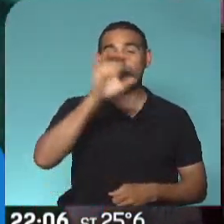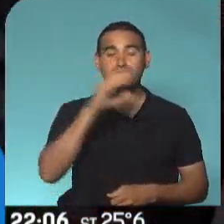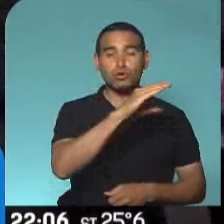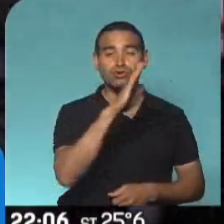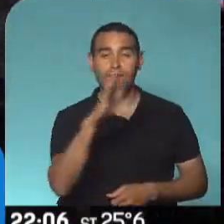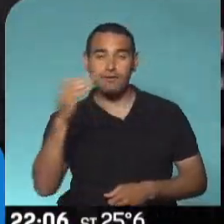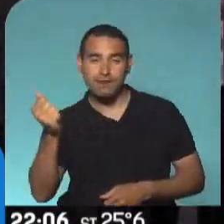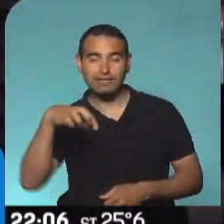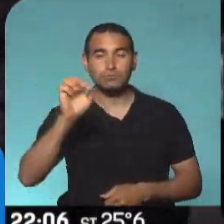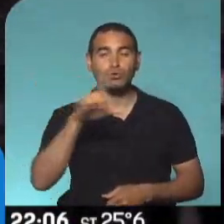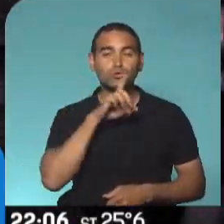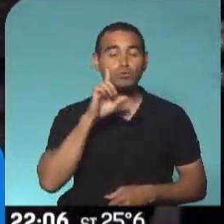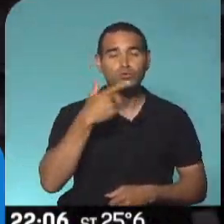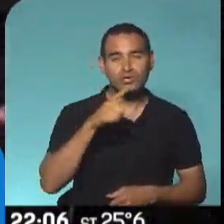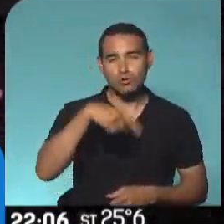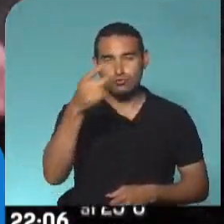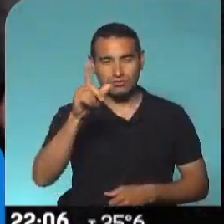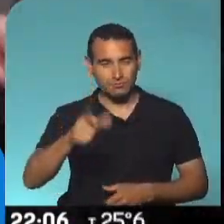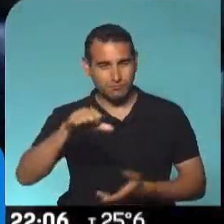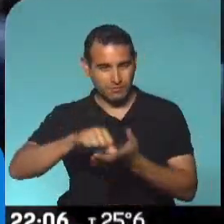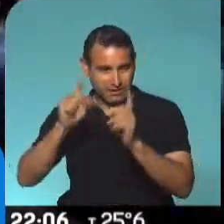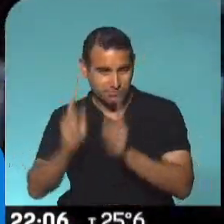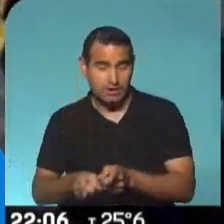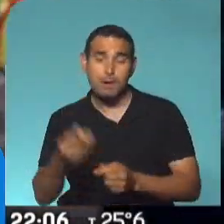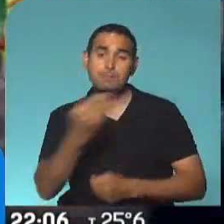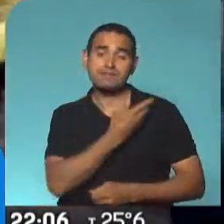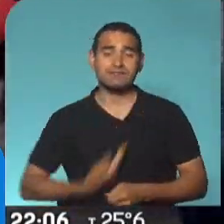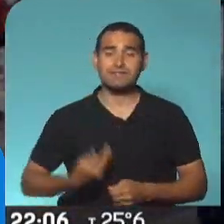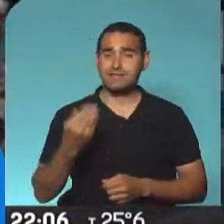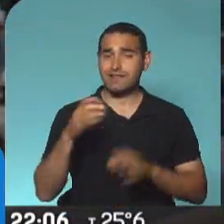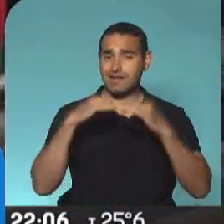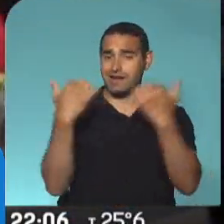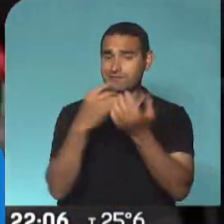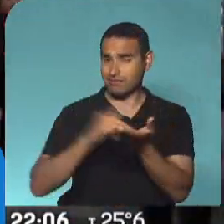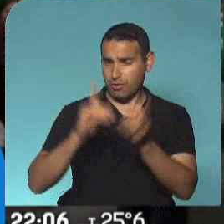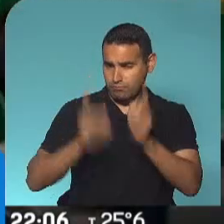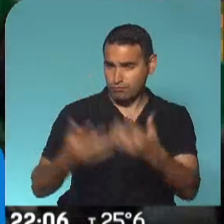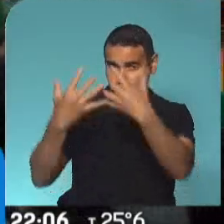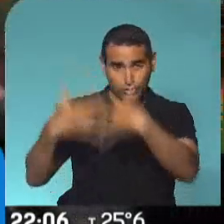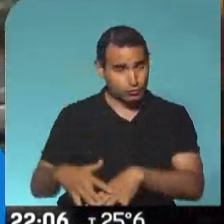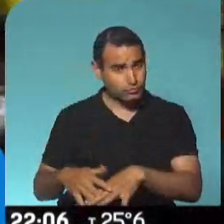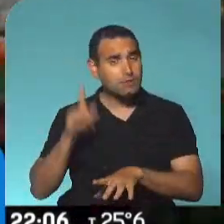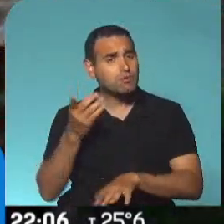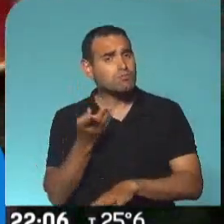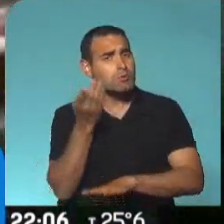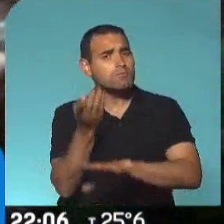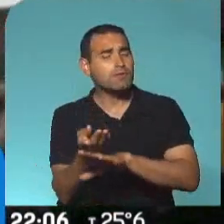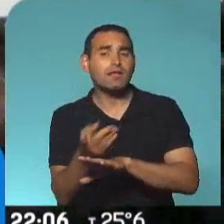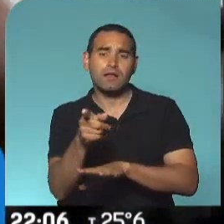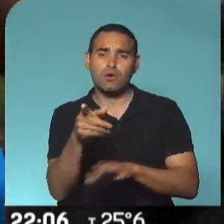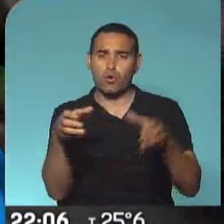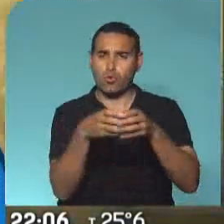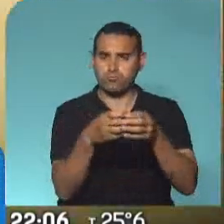Cochabamba, Potosí y Beni y del presidente de la Cámara de Diputados. También pidió la renuncia del presidente de la poderosa Central